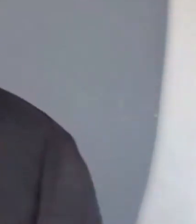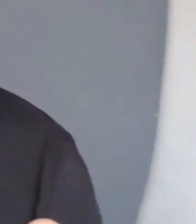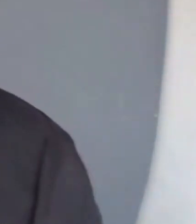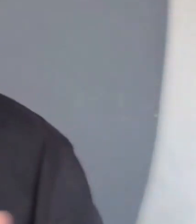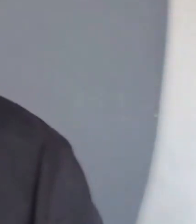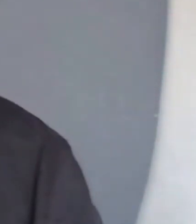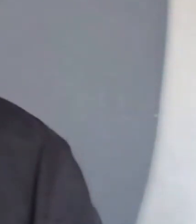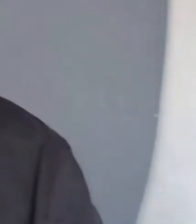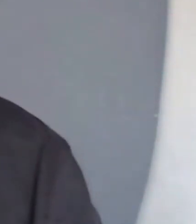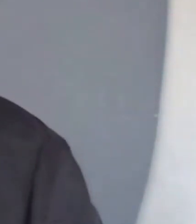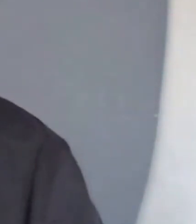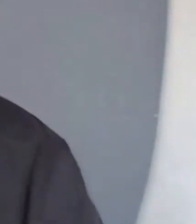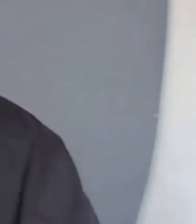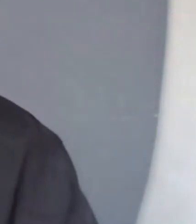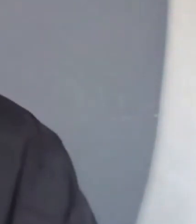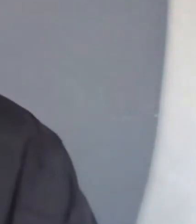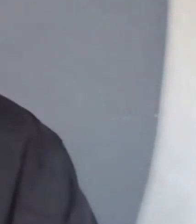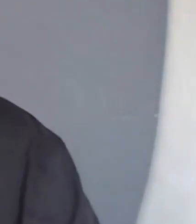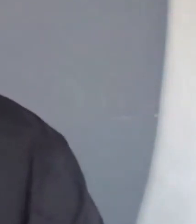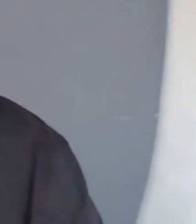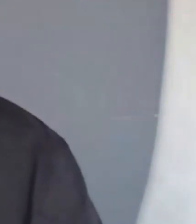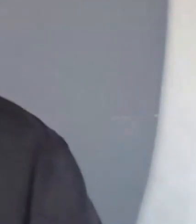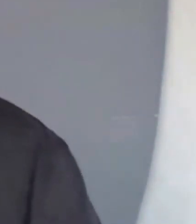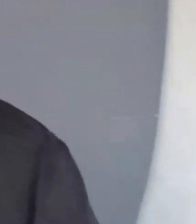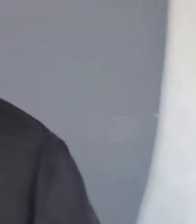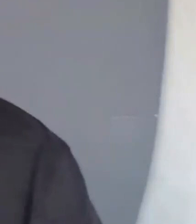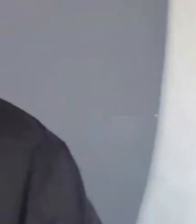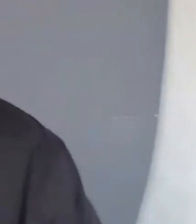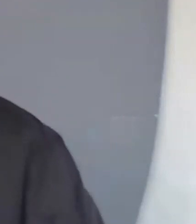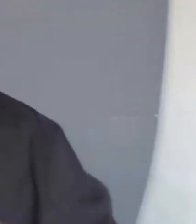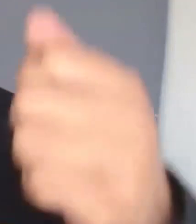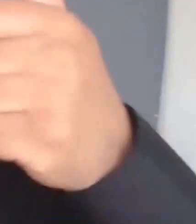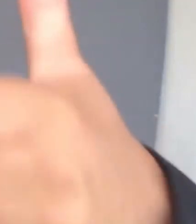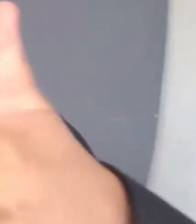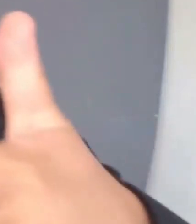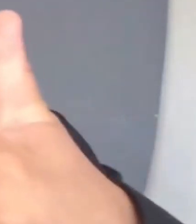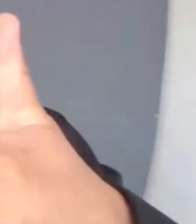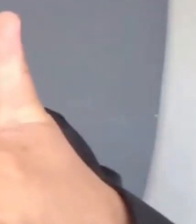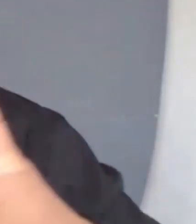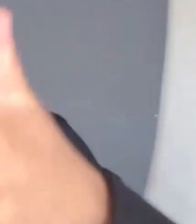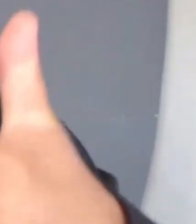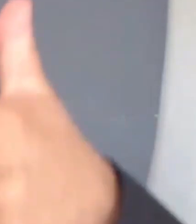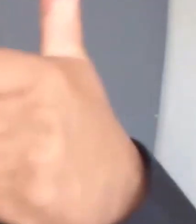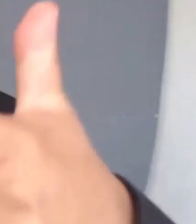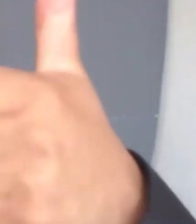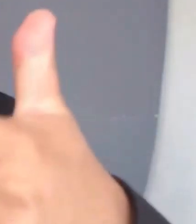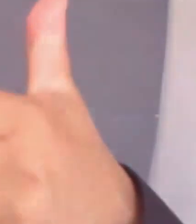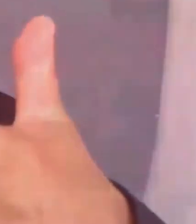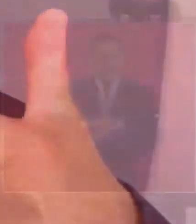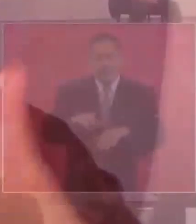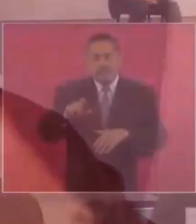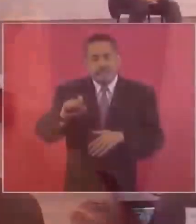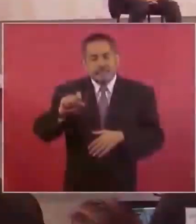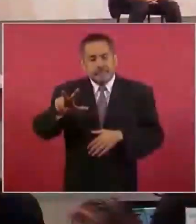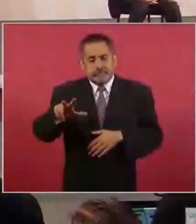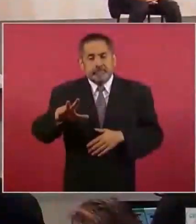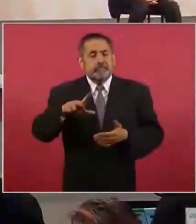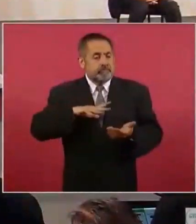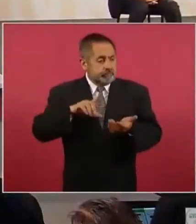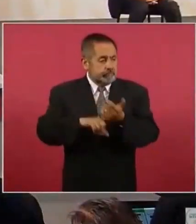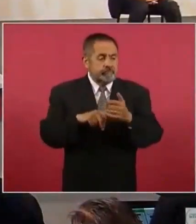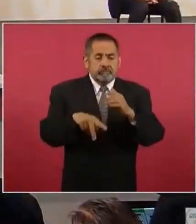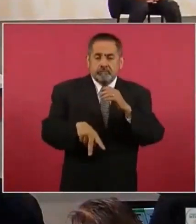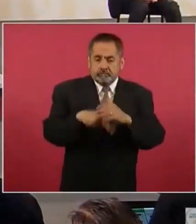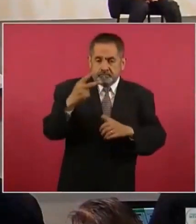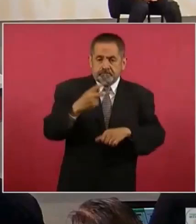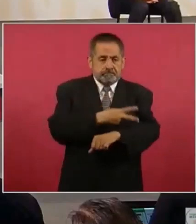ubicado deficiencias en 3 rubros en el instituto que tú diriges. La falta de equipos en el primer nivel de atención de unidades